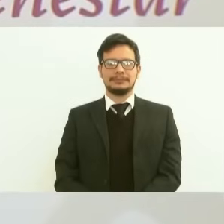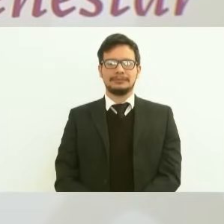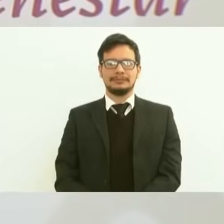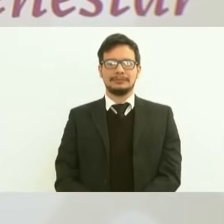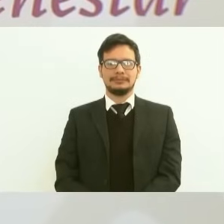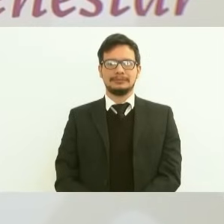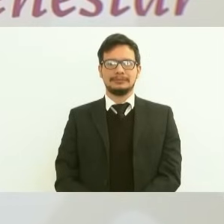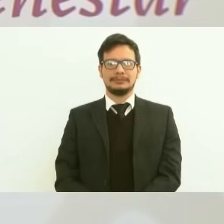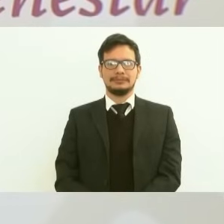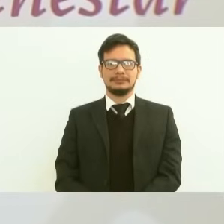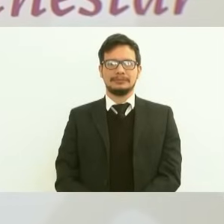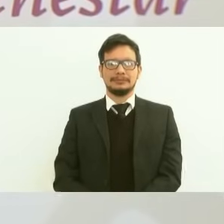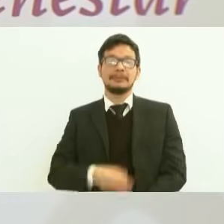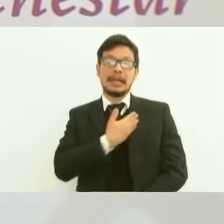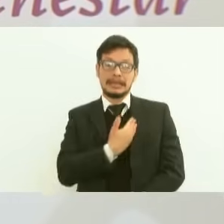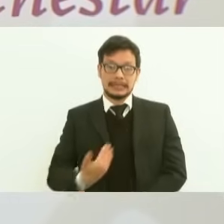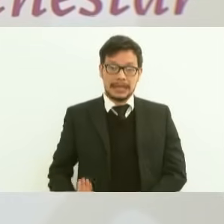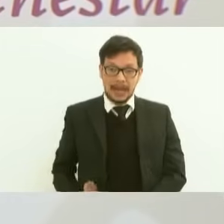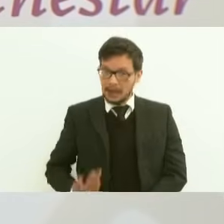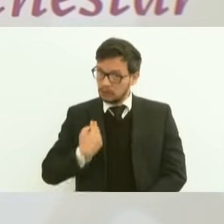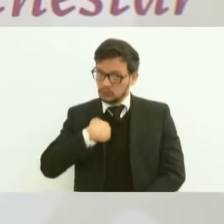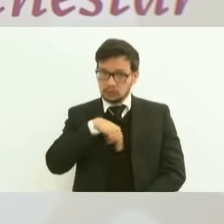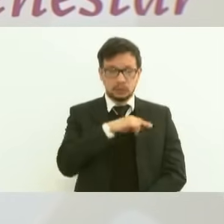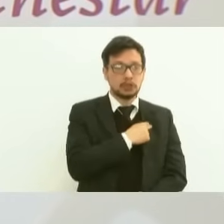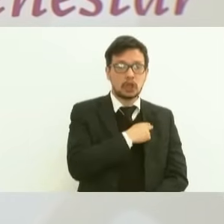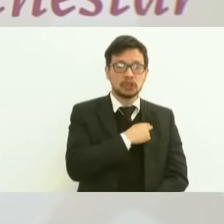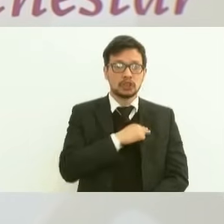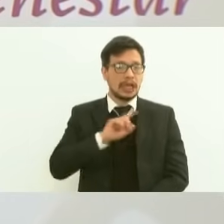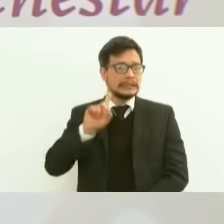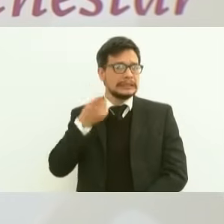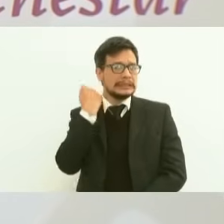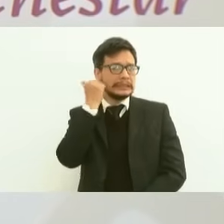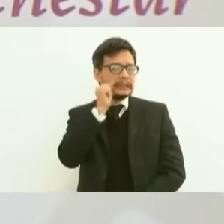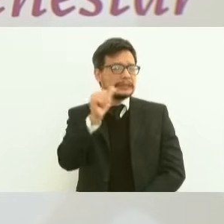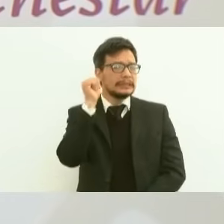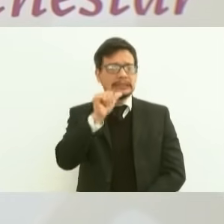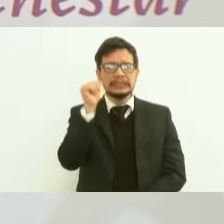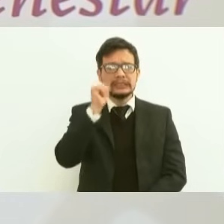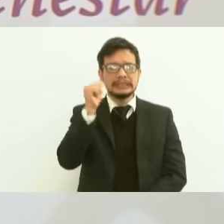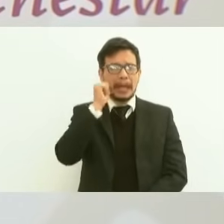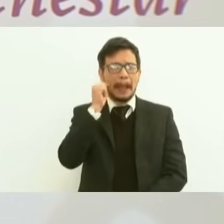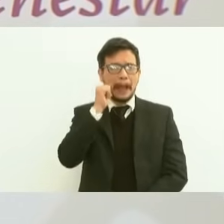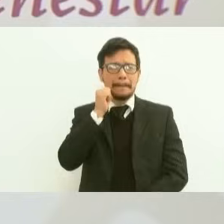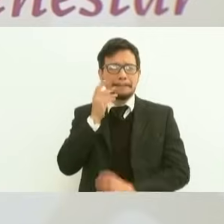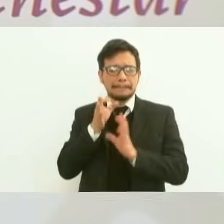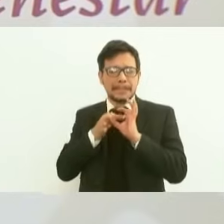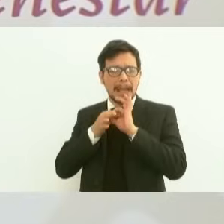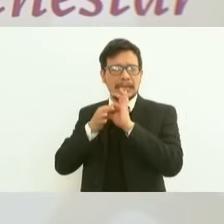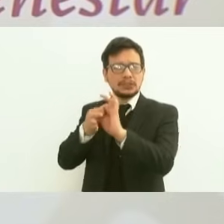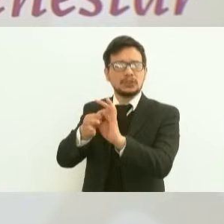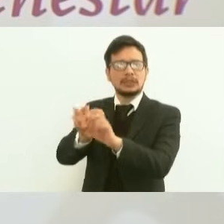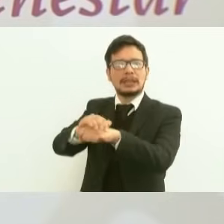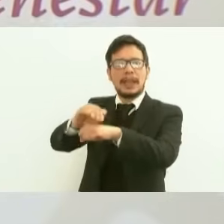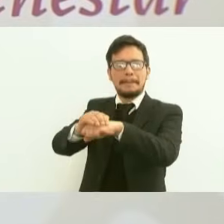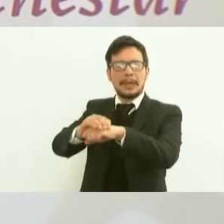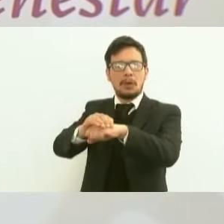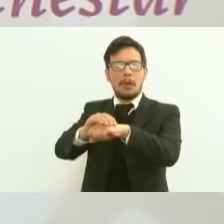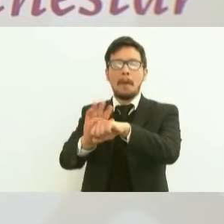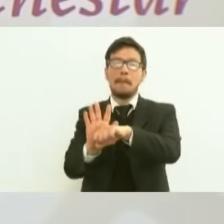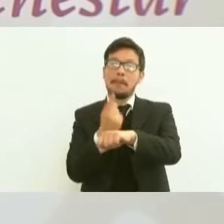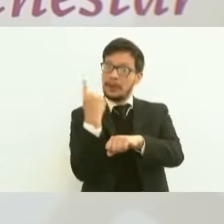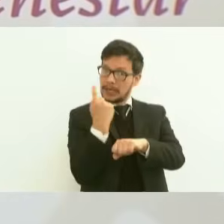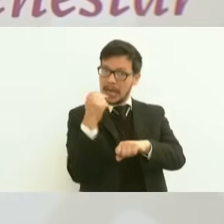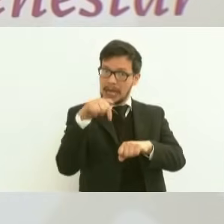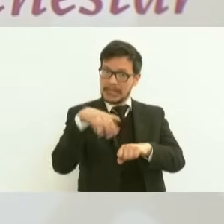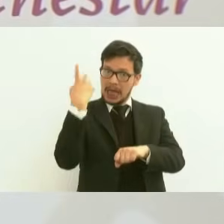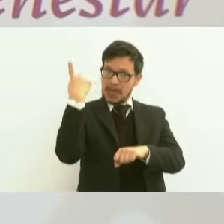Presidente, somos y seremos siempre un gran aliado del pueblo, porque el valor más importante de Durango,